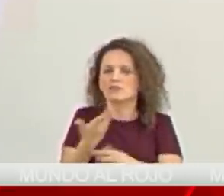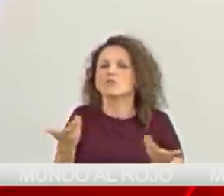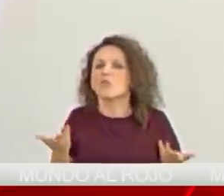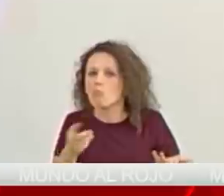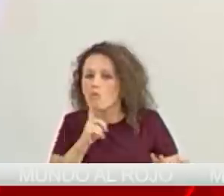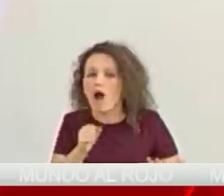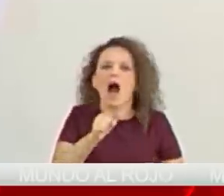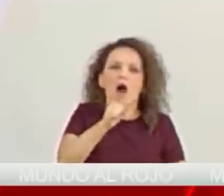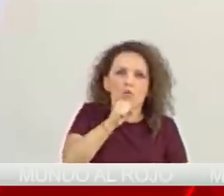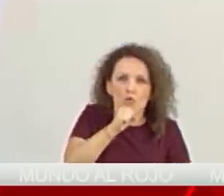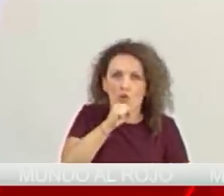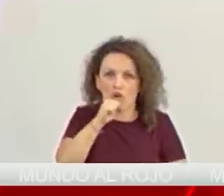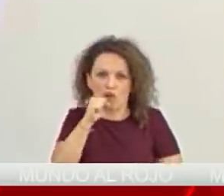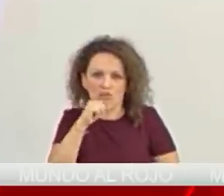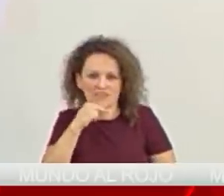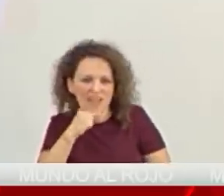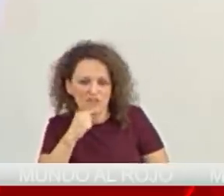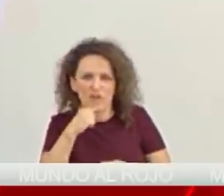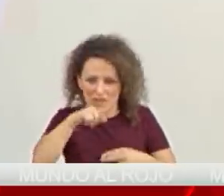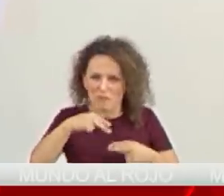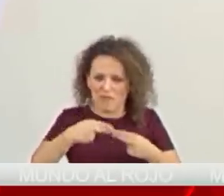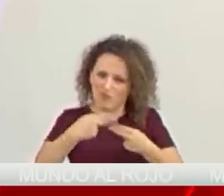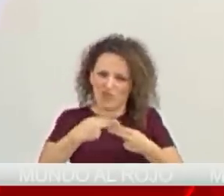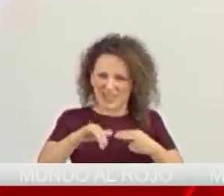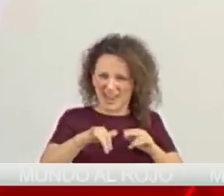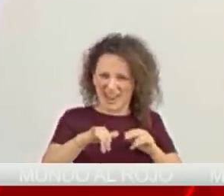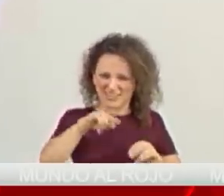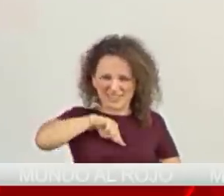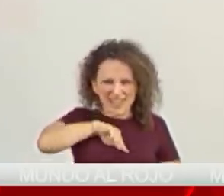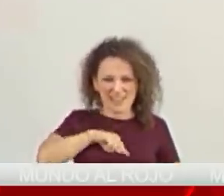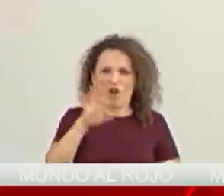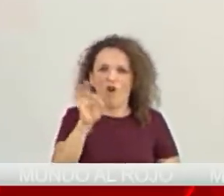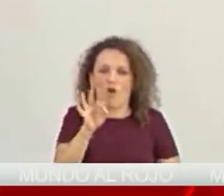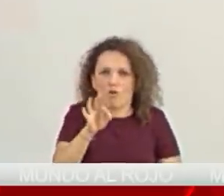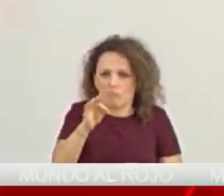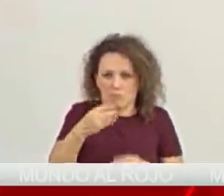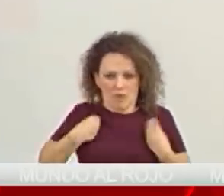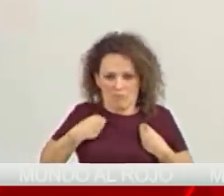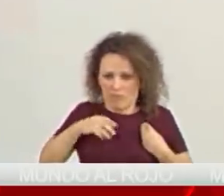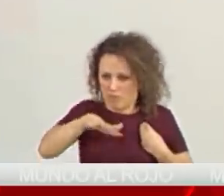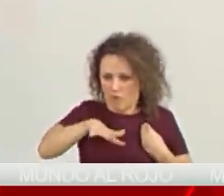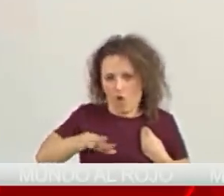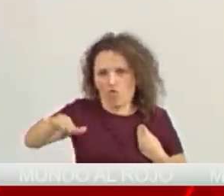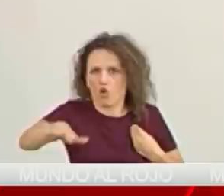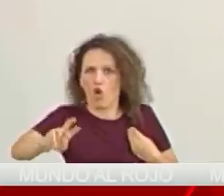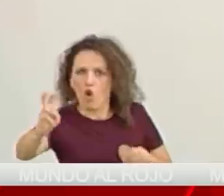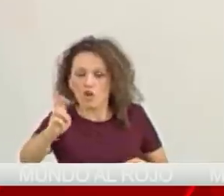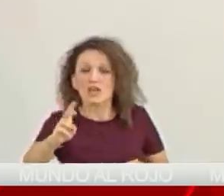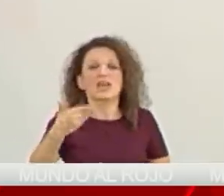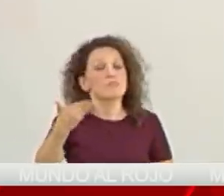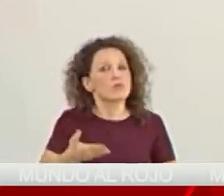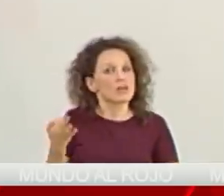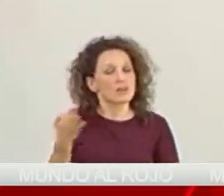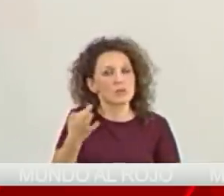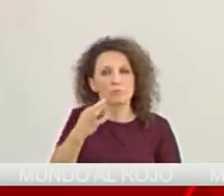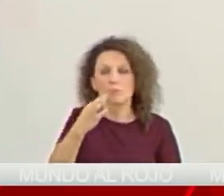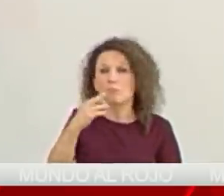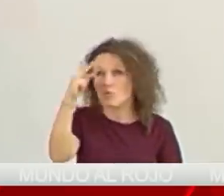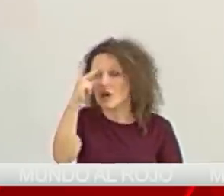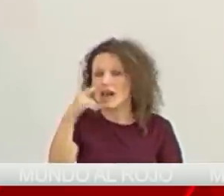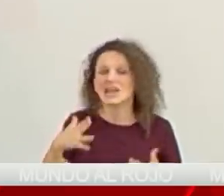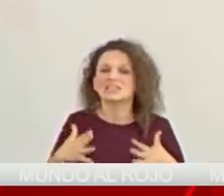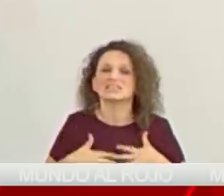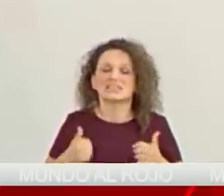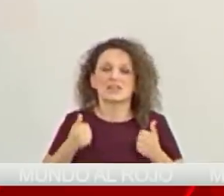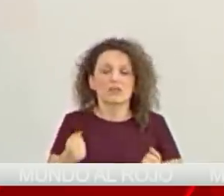que le parezca pertinente no es el ministro la juez en